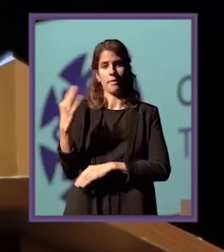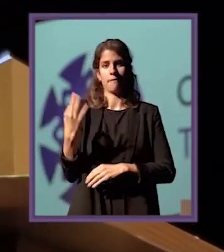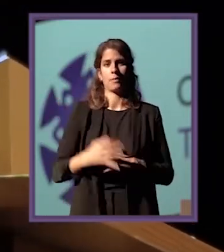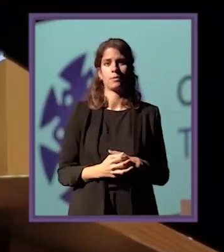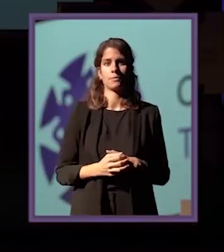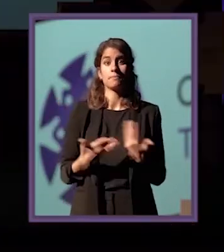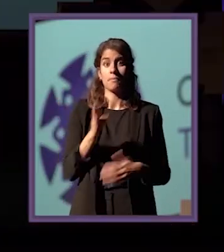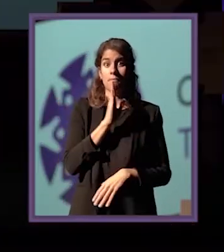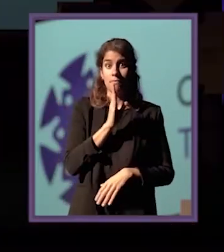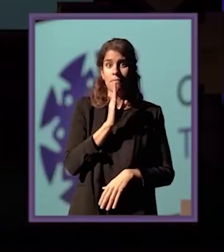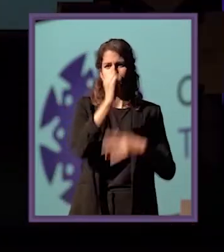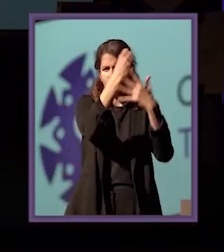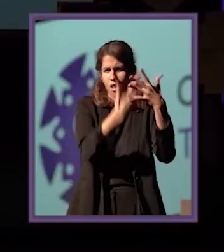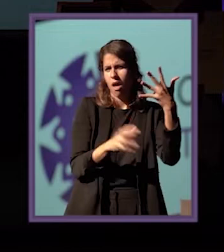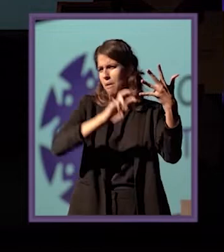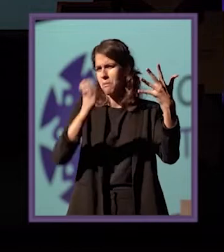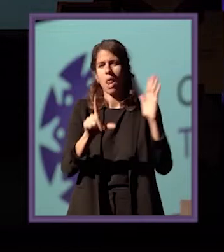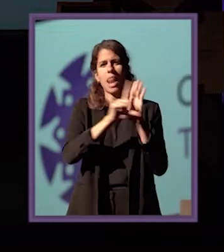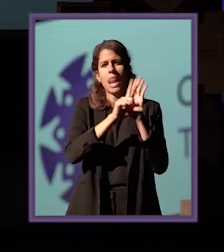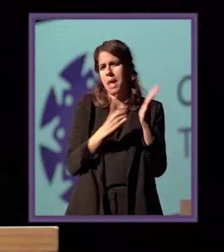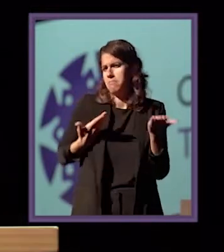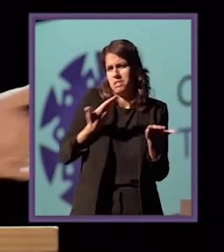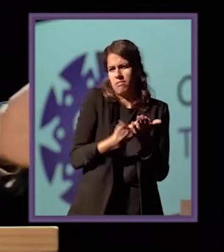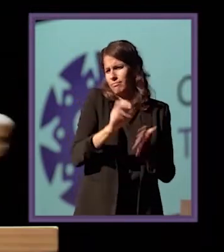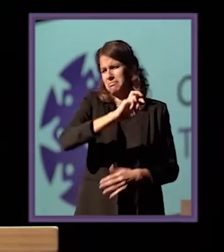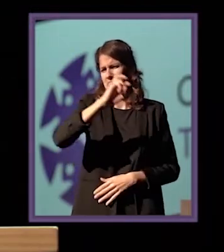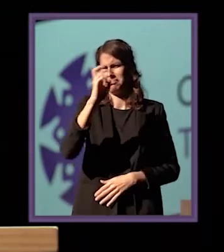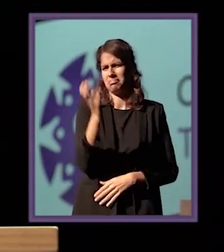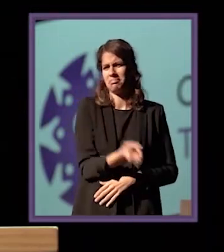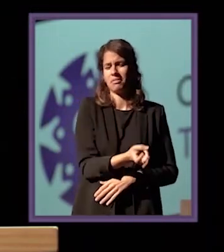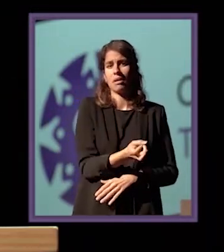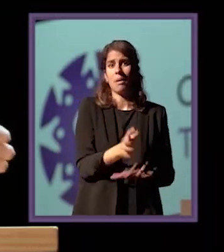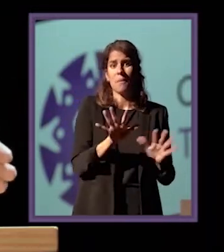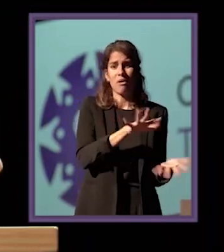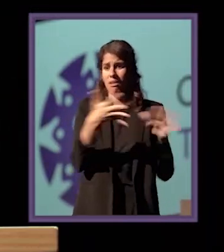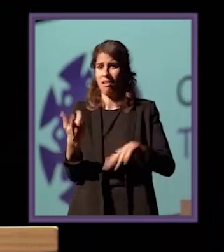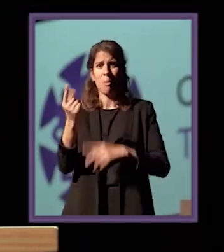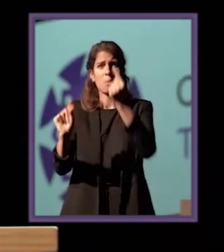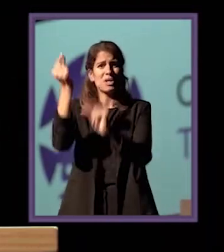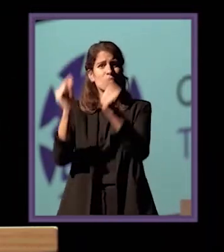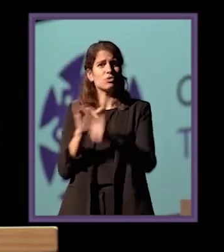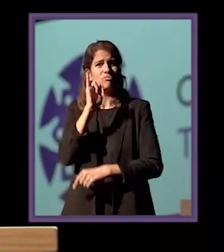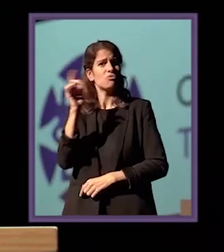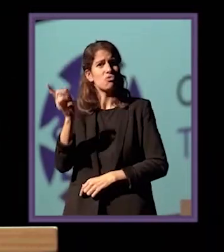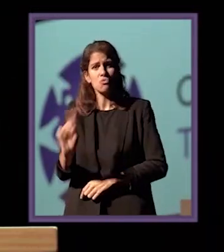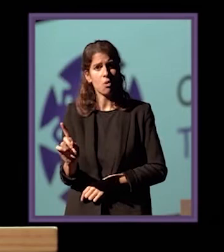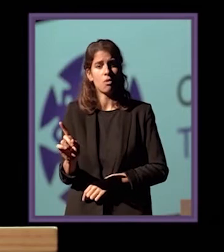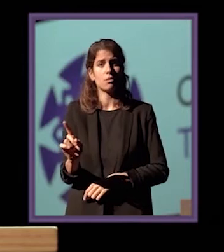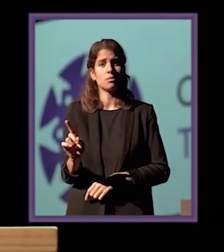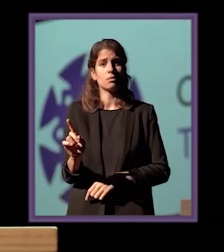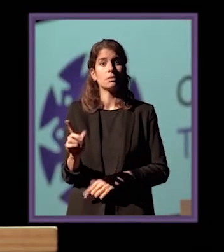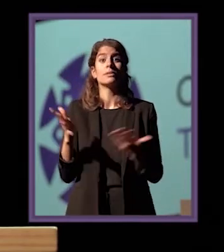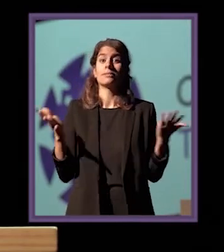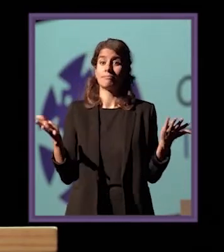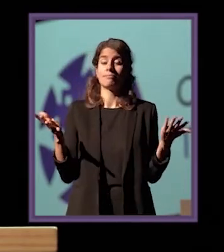donde se hacían planteamientos legislativos y demás, pero que luego tenían insuficiencia económica o ausencia de ficha financiera, en